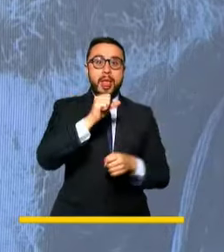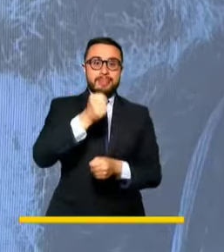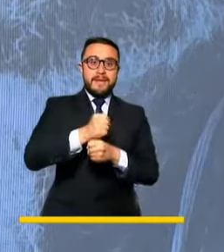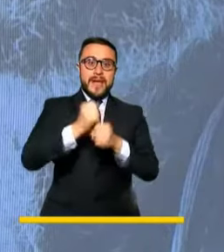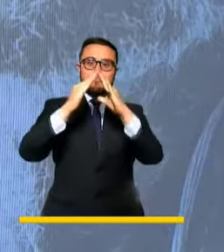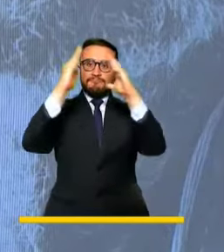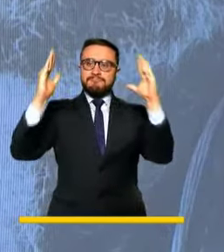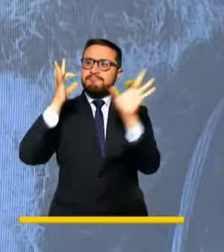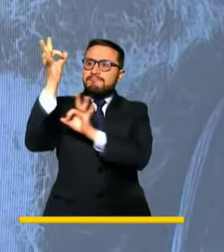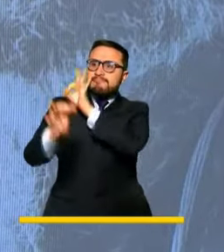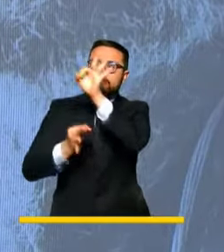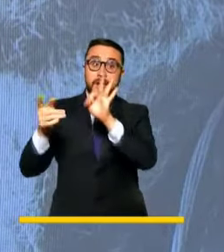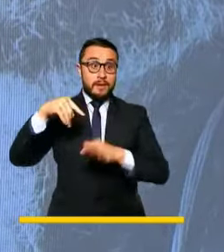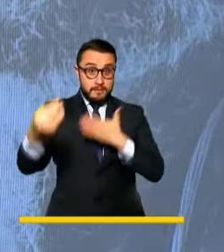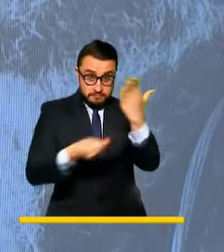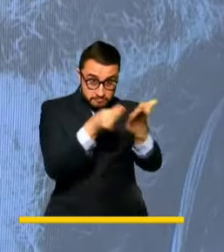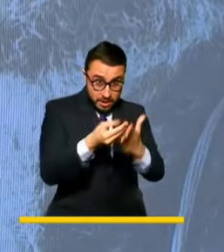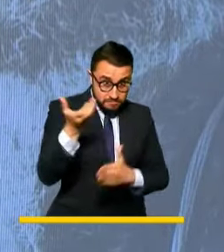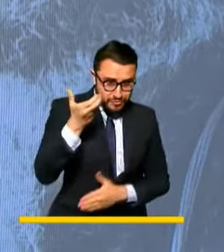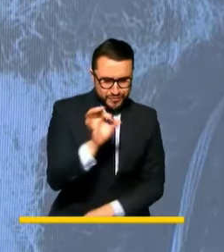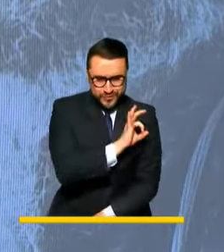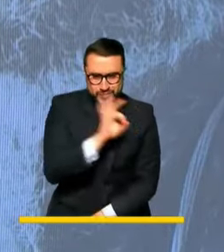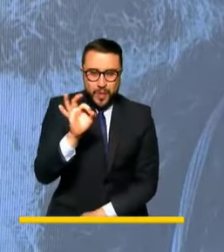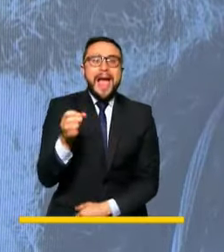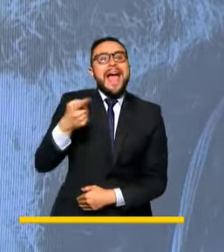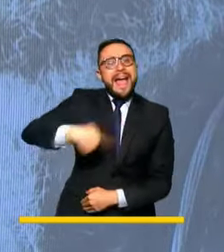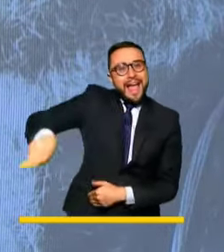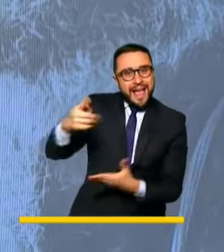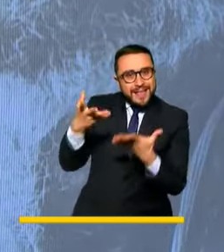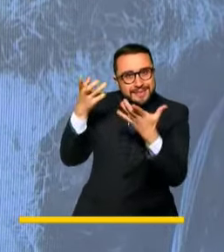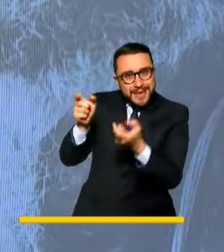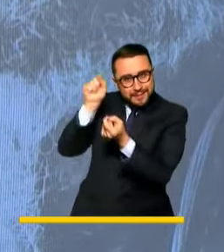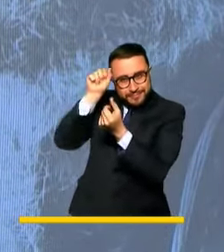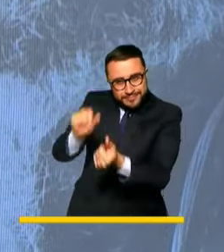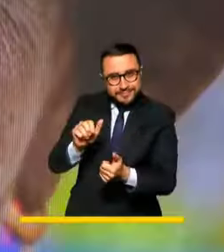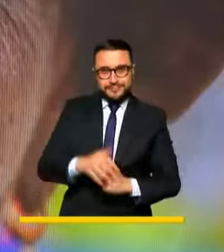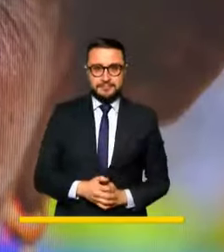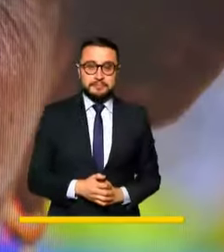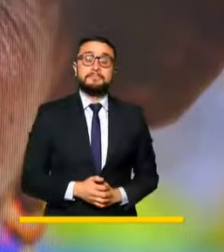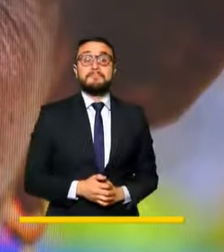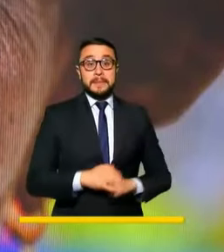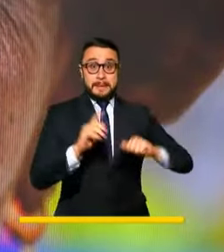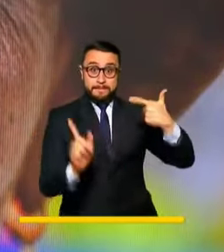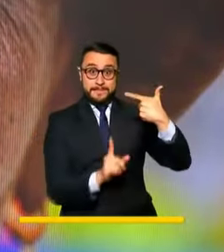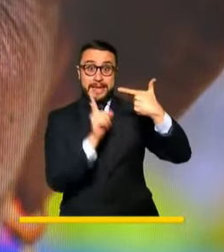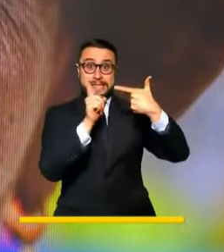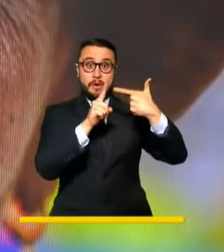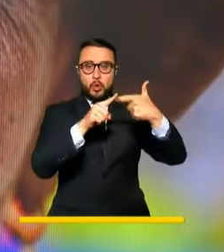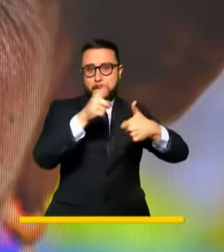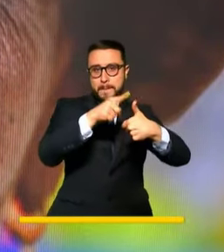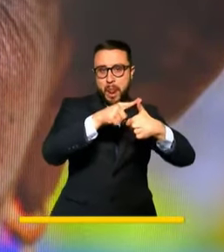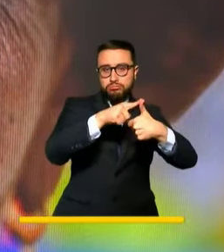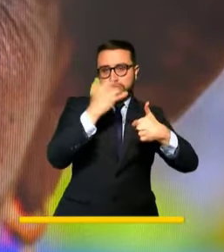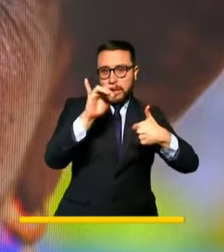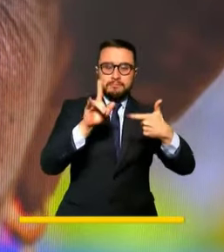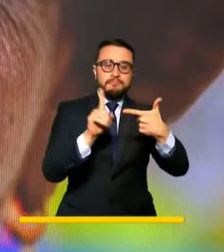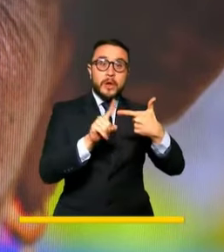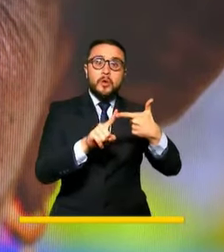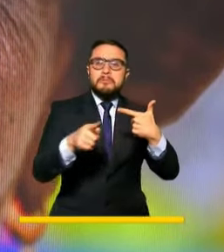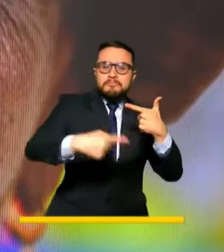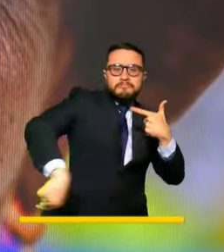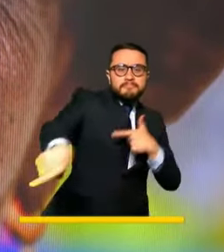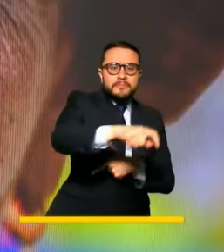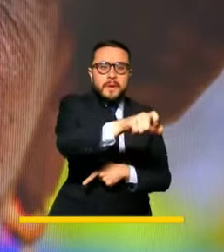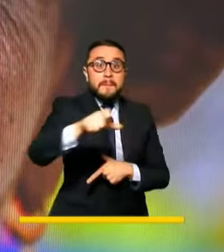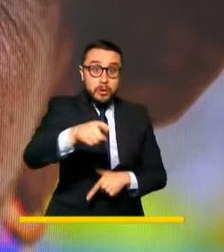ejemplo, y nunca cotizaron. El segundo pilar es para beneficiar a quienes cotizaron